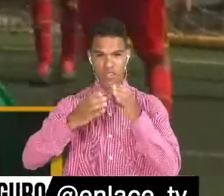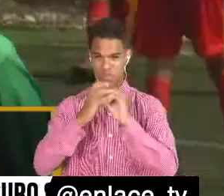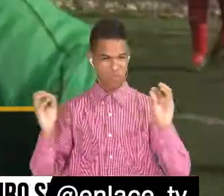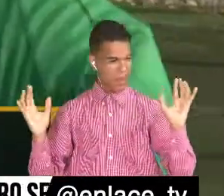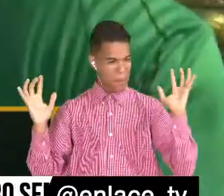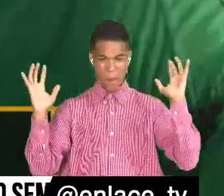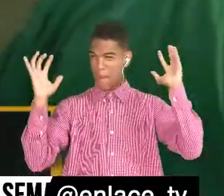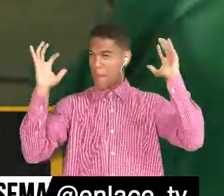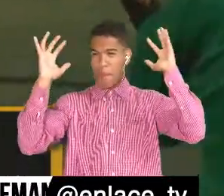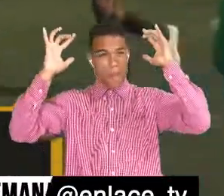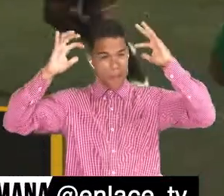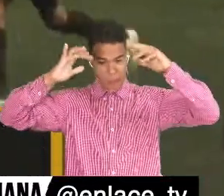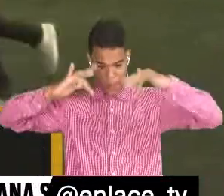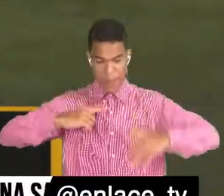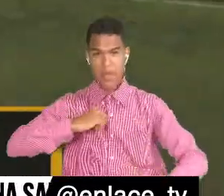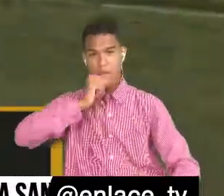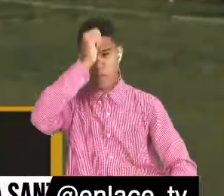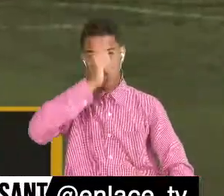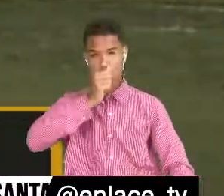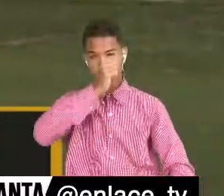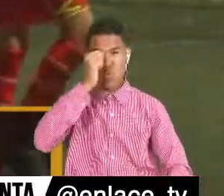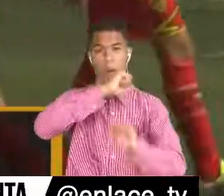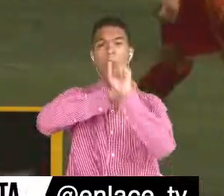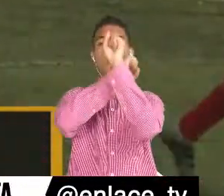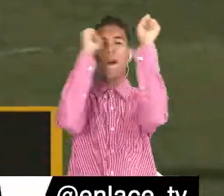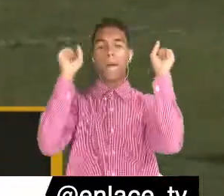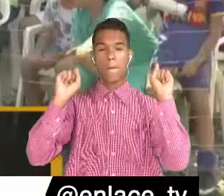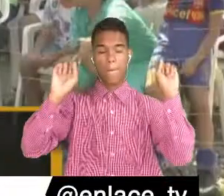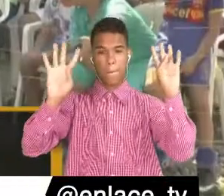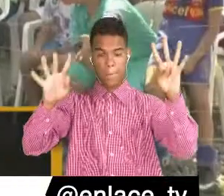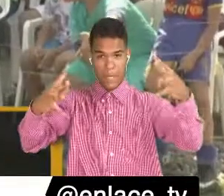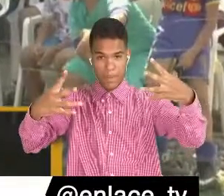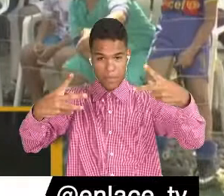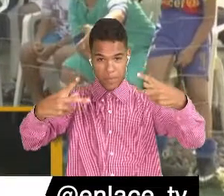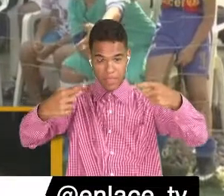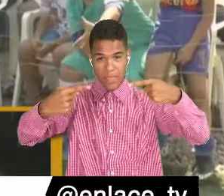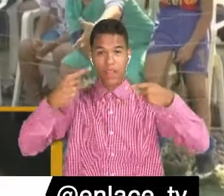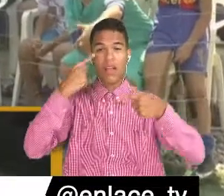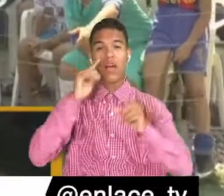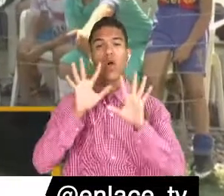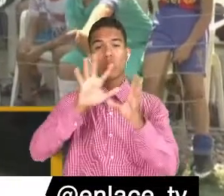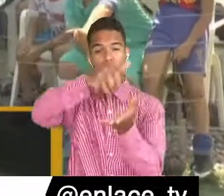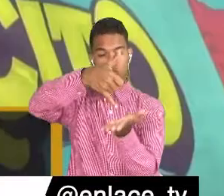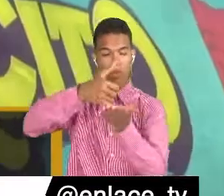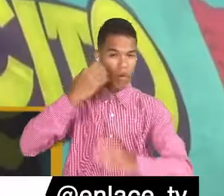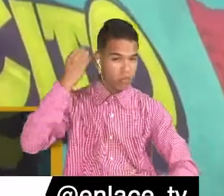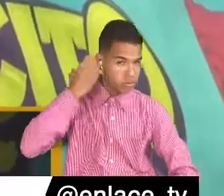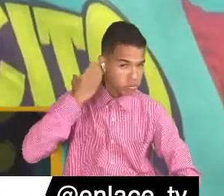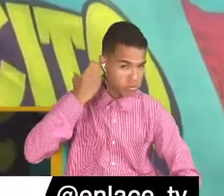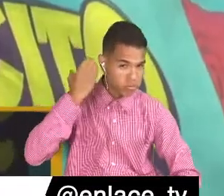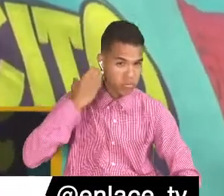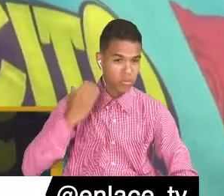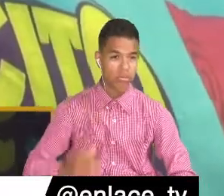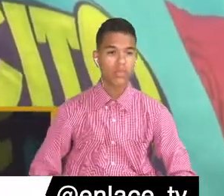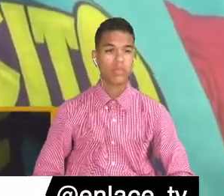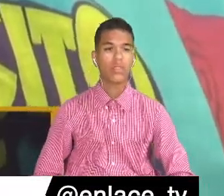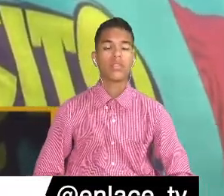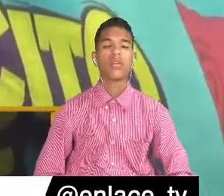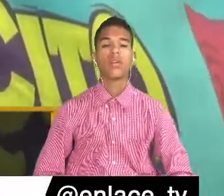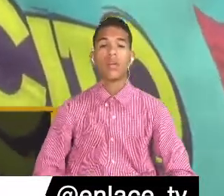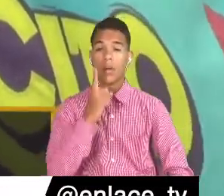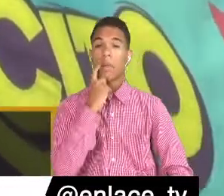mañana del domingo para buscar la clasificación que les permita participar en la versión 14ª de la Copa Yogurcito. Asistencia de padres de familia muy